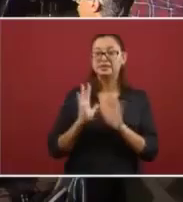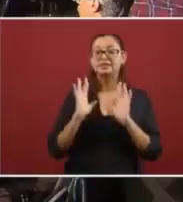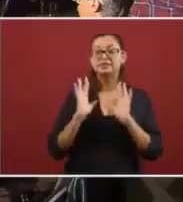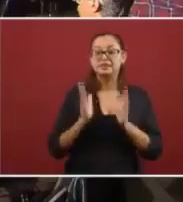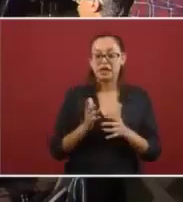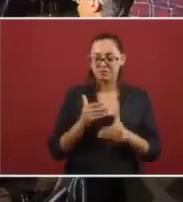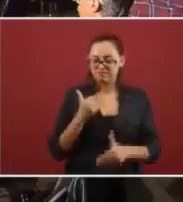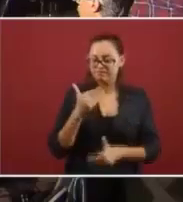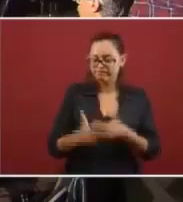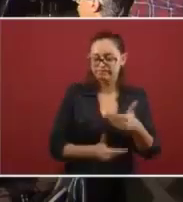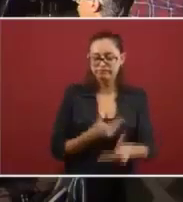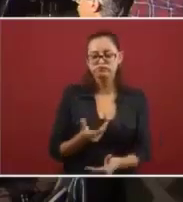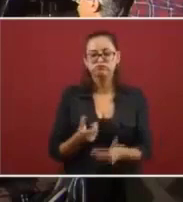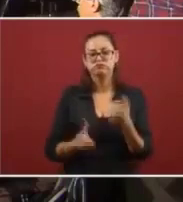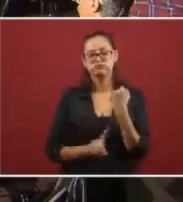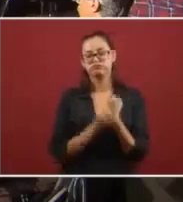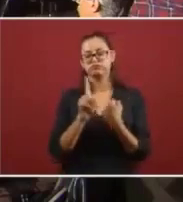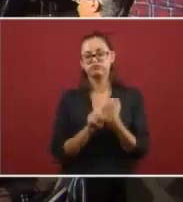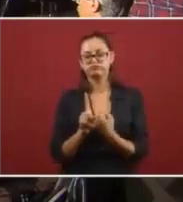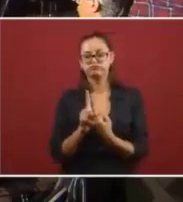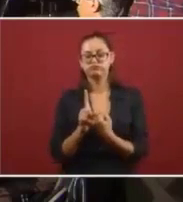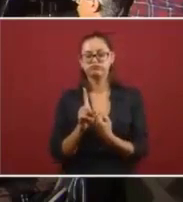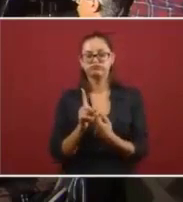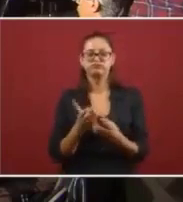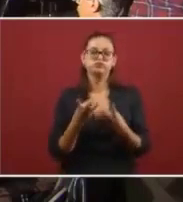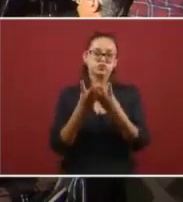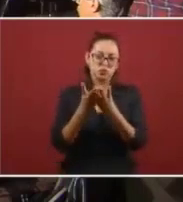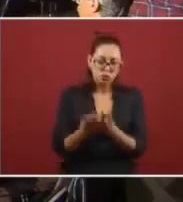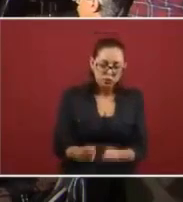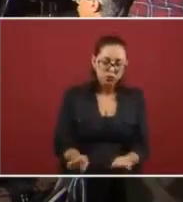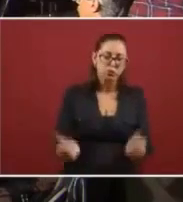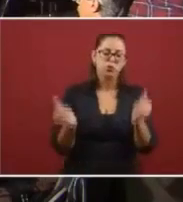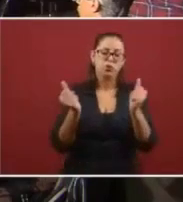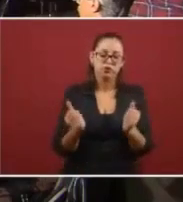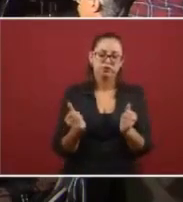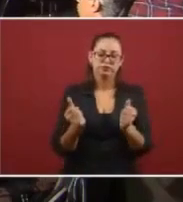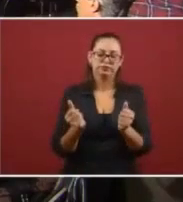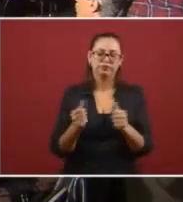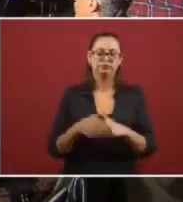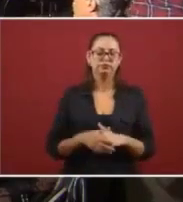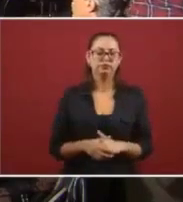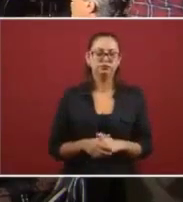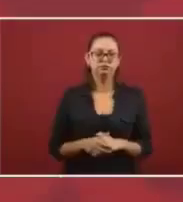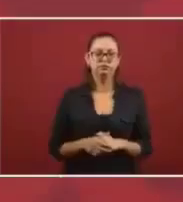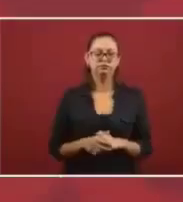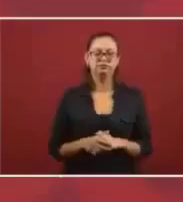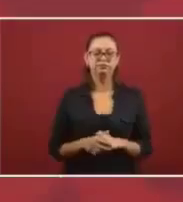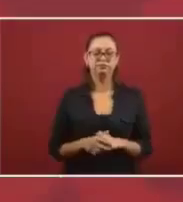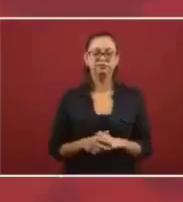solución el problema de los trabajadores de notimex